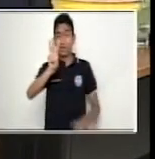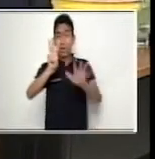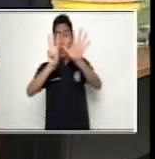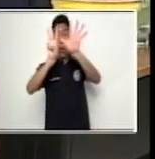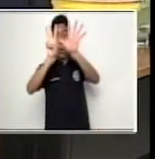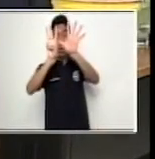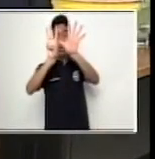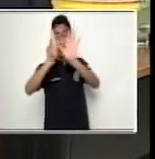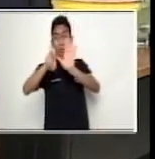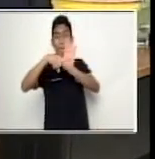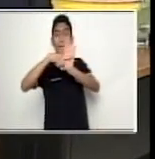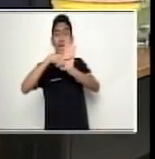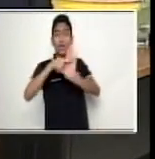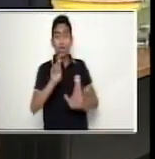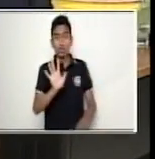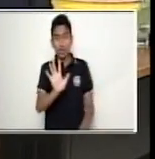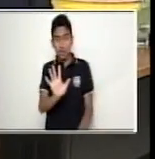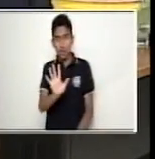3.